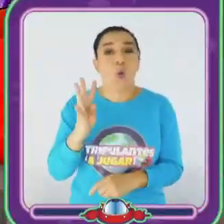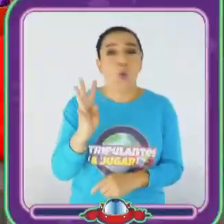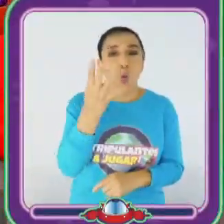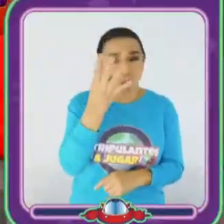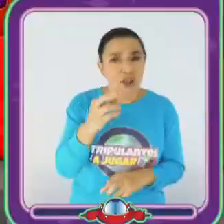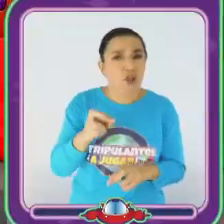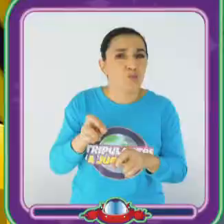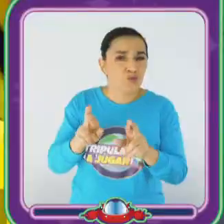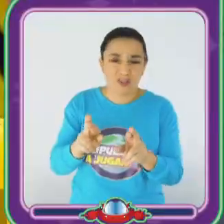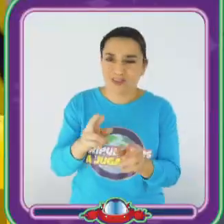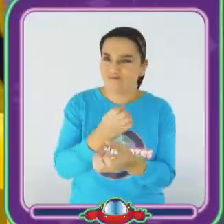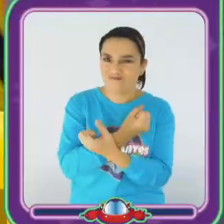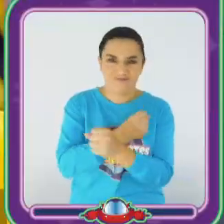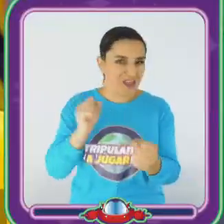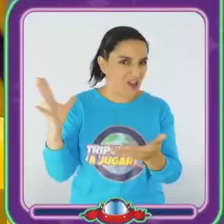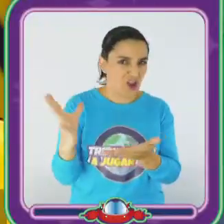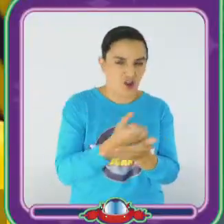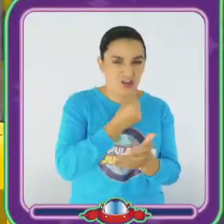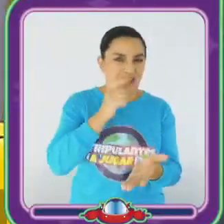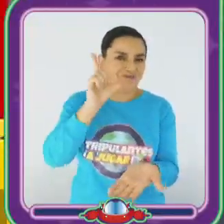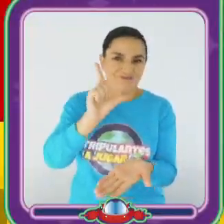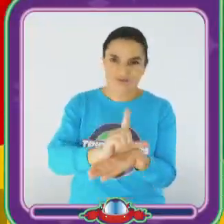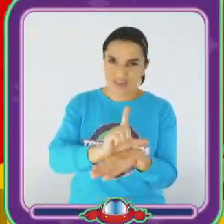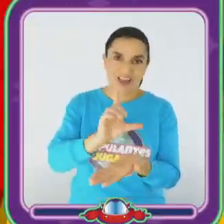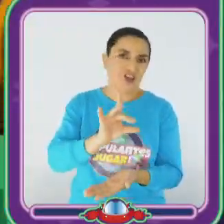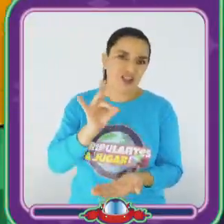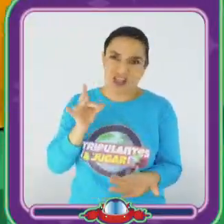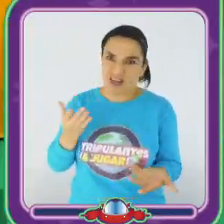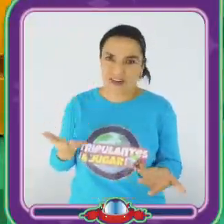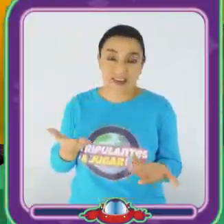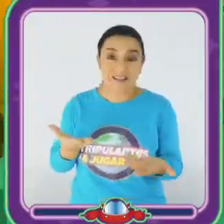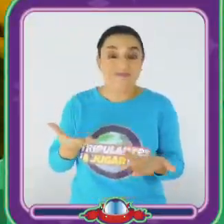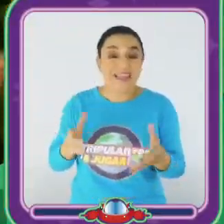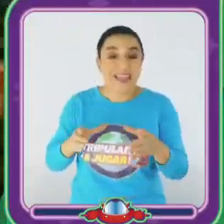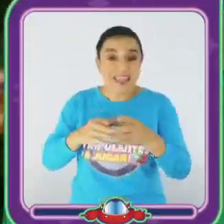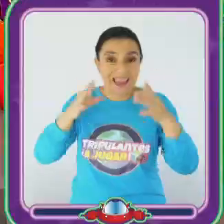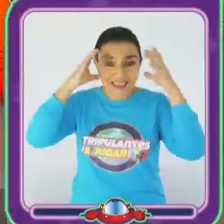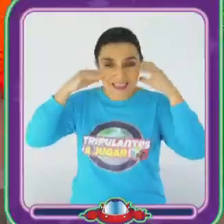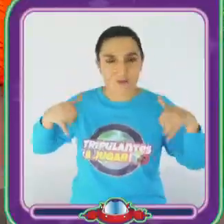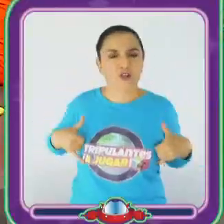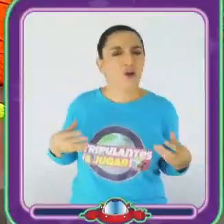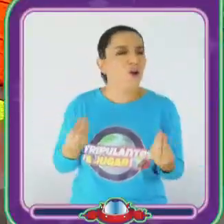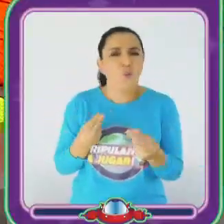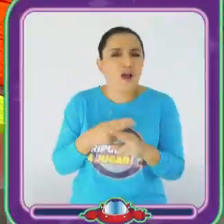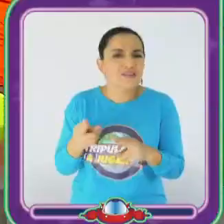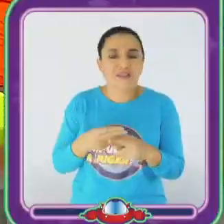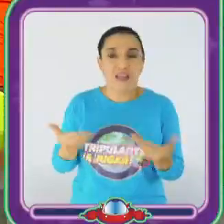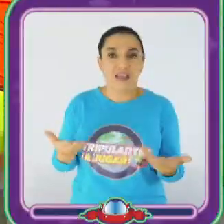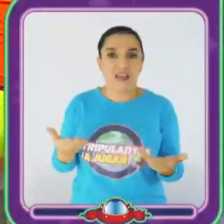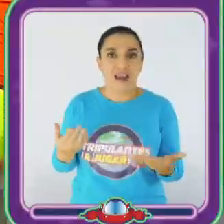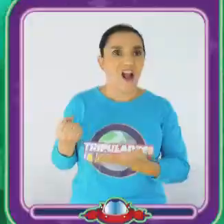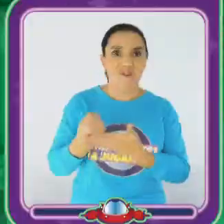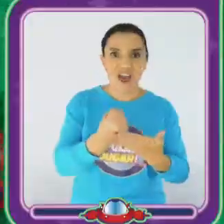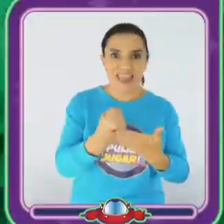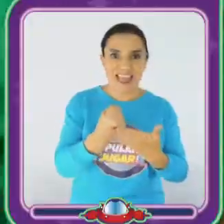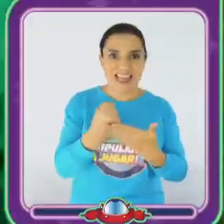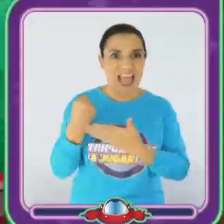cuarto intento y no lograron encontrar el destino. Tripulación, ¿qué podemos hacer?